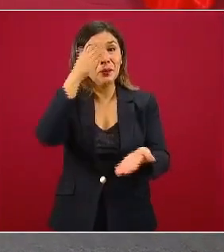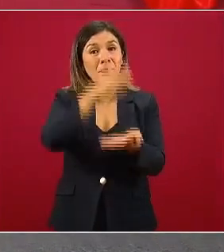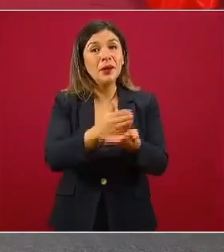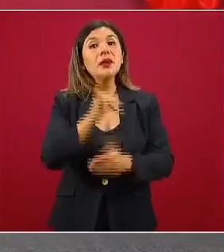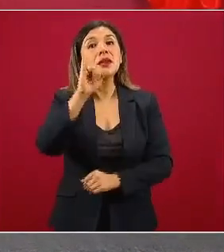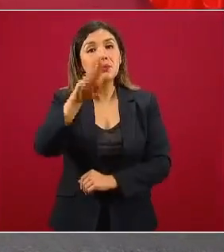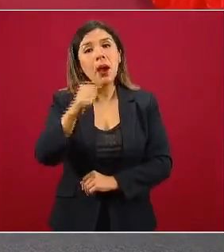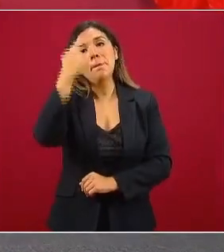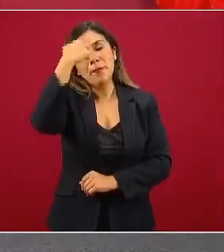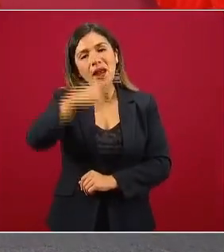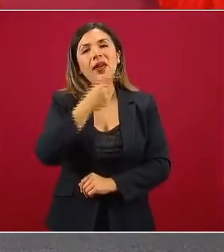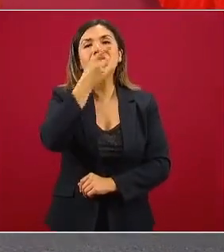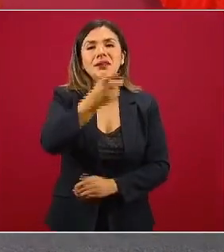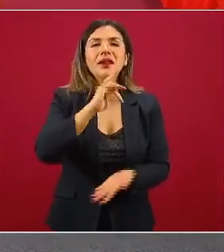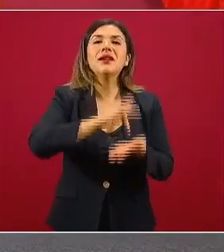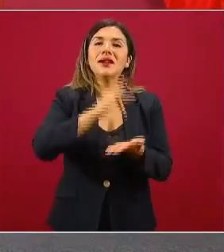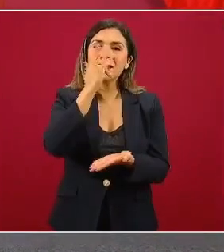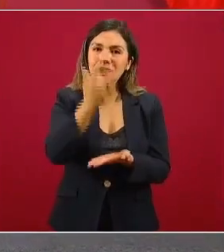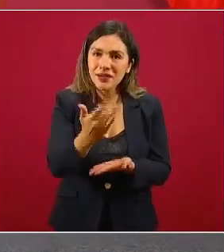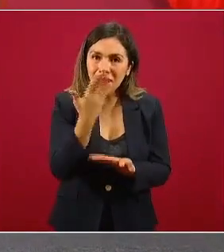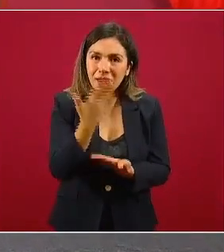era para agradecer,